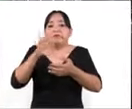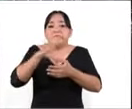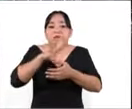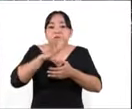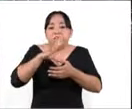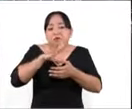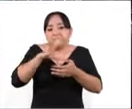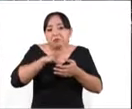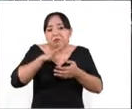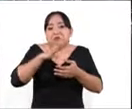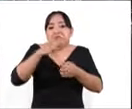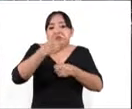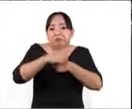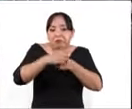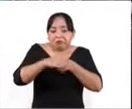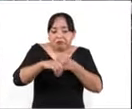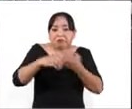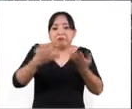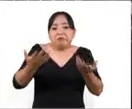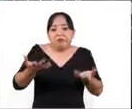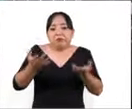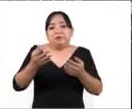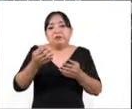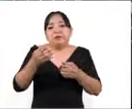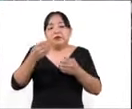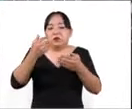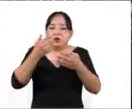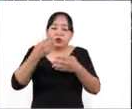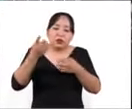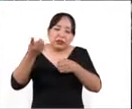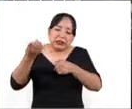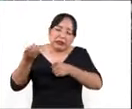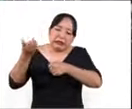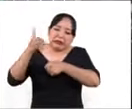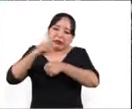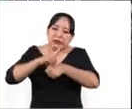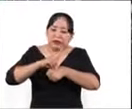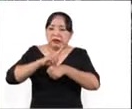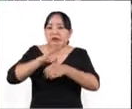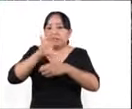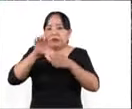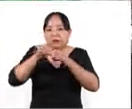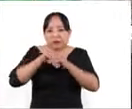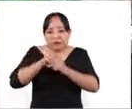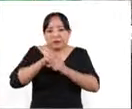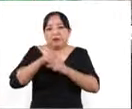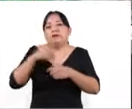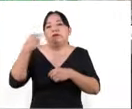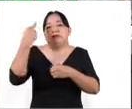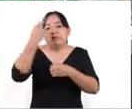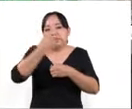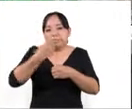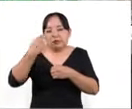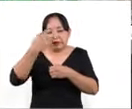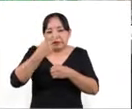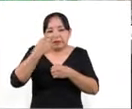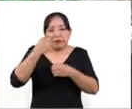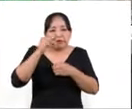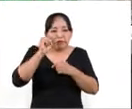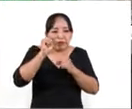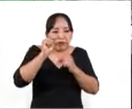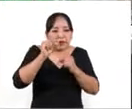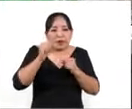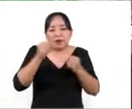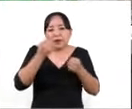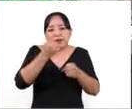un transformador o algo así, se va reportando a lo largo del día. Entonces, por eso en este momento estamos haciendo la revisión detallada de algunos